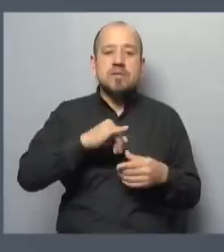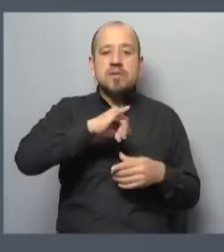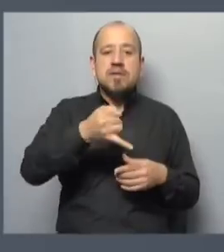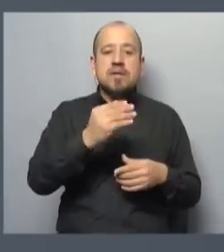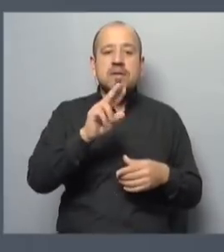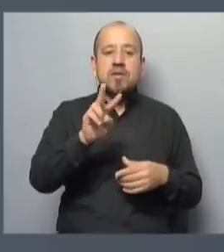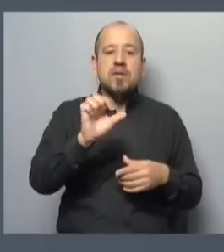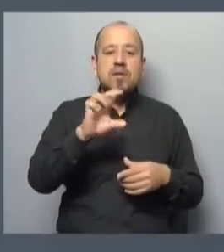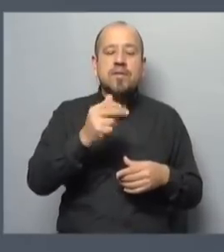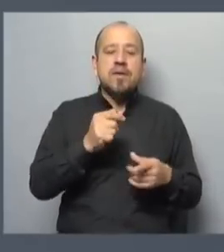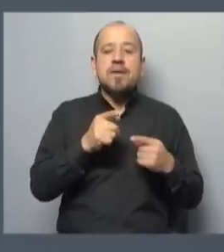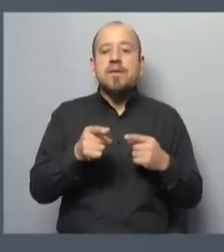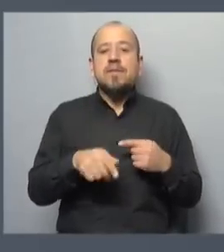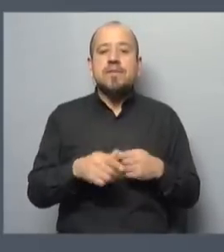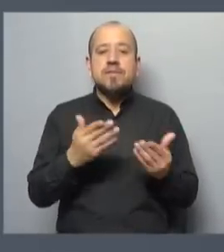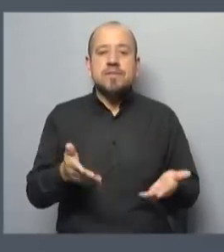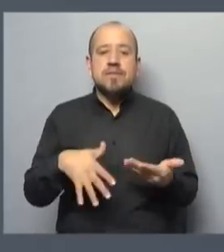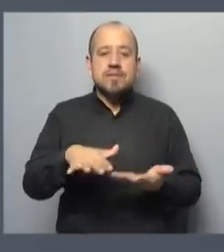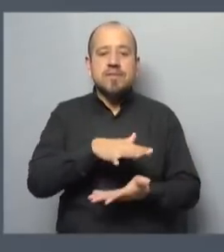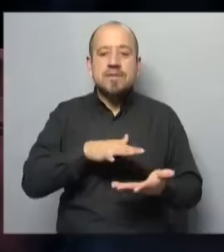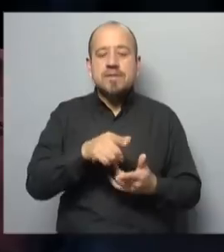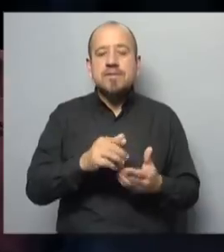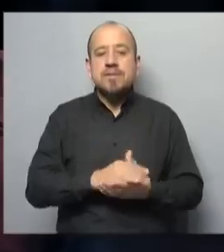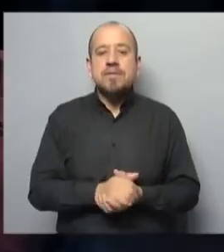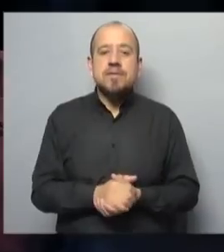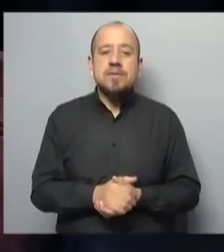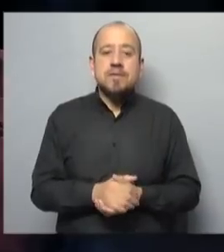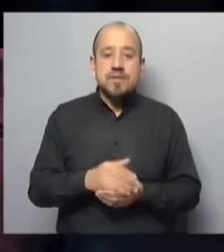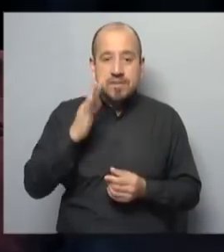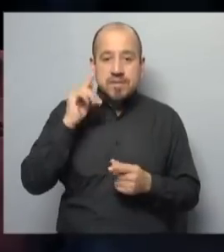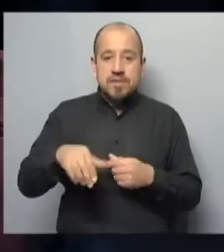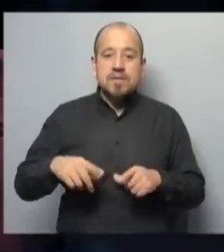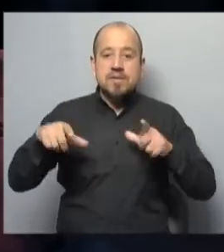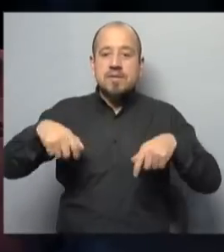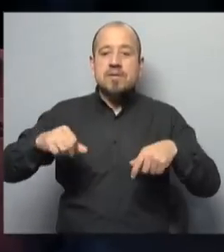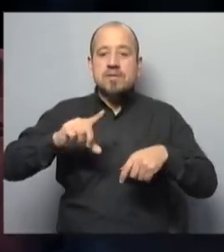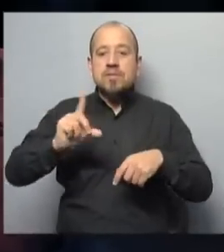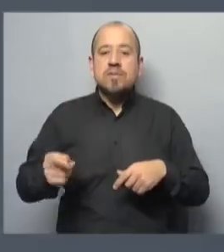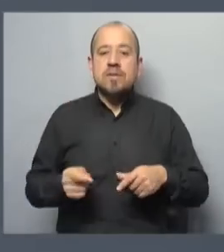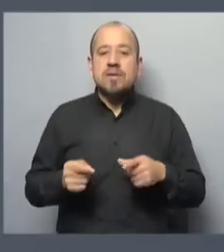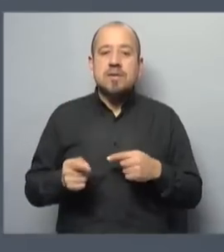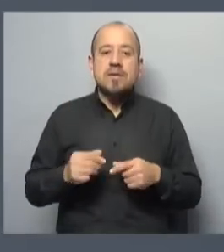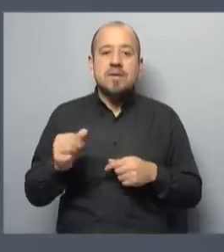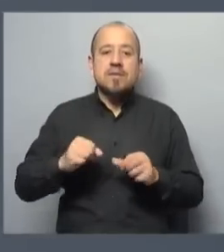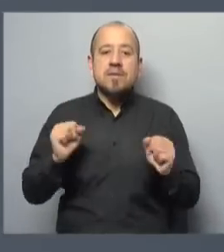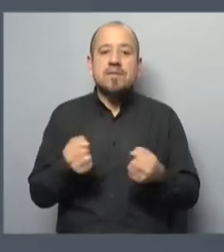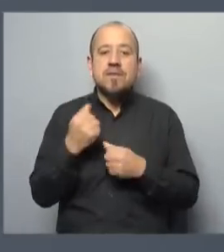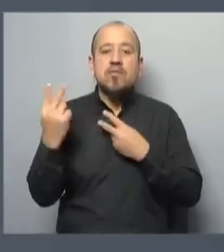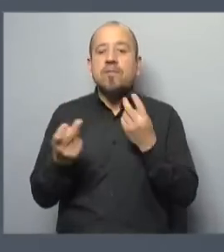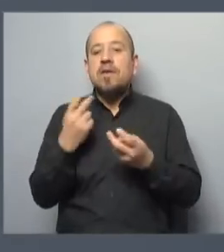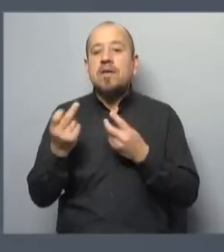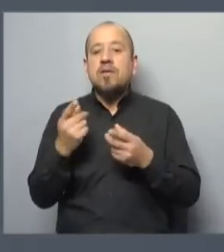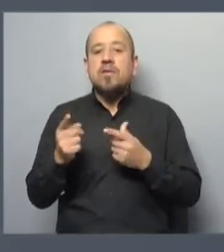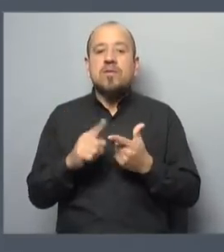del barrio jacinto era no es un barrio de verano es cierto que la cancha de sudamérica la cancha de más fría del mundo más fría más ventosa